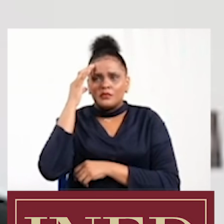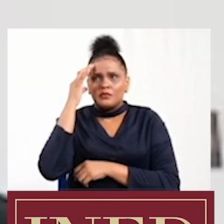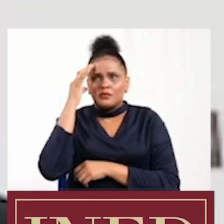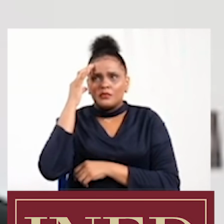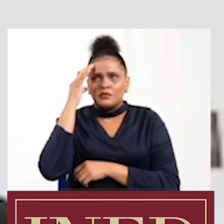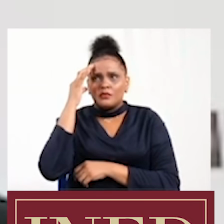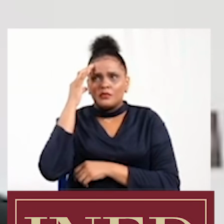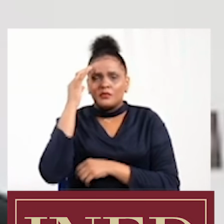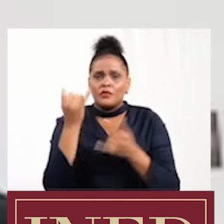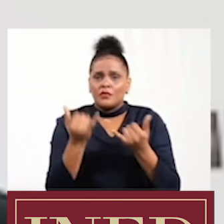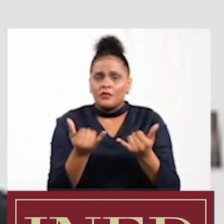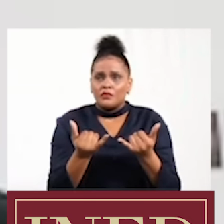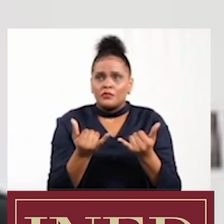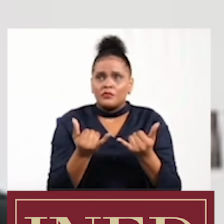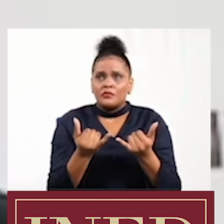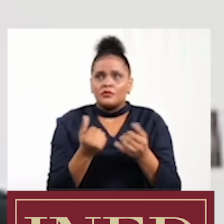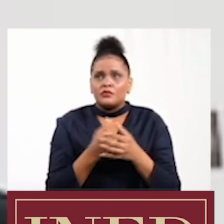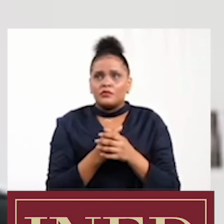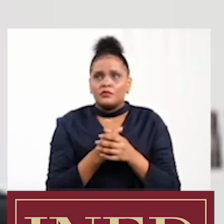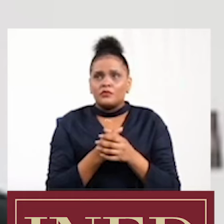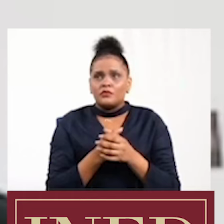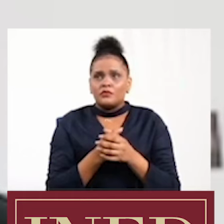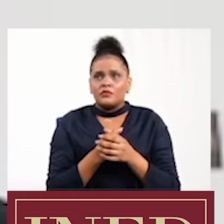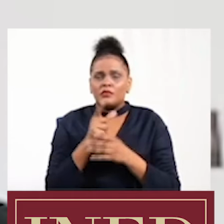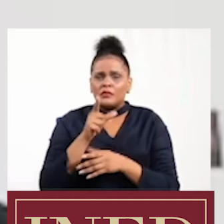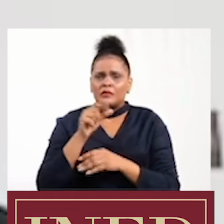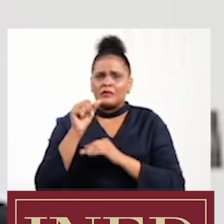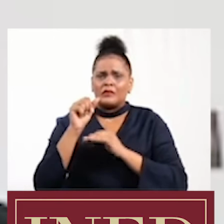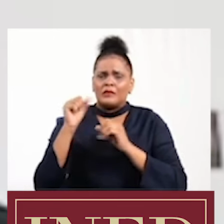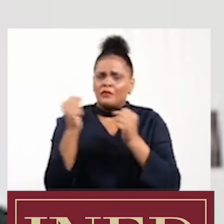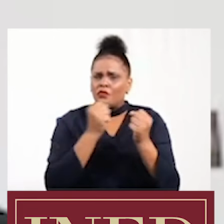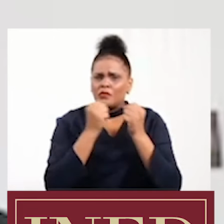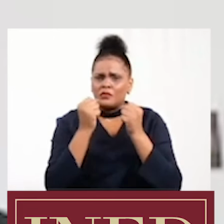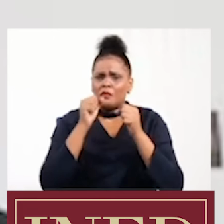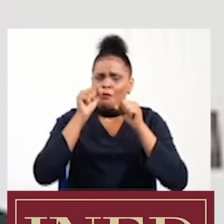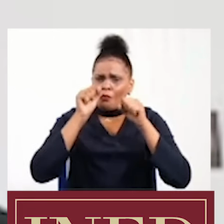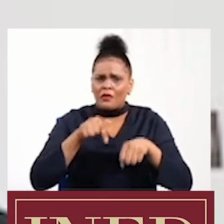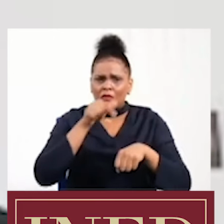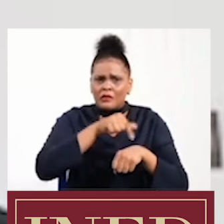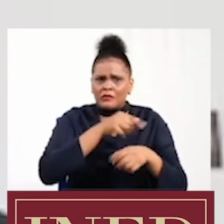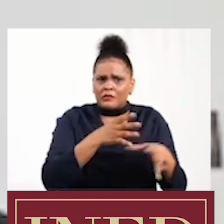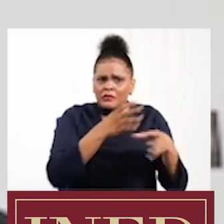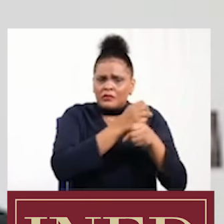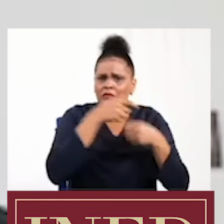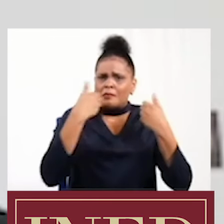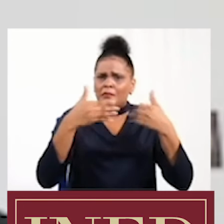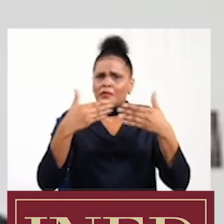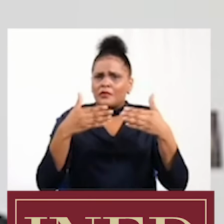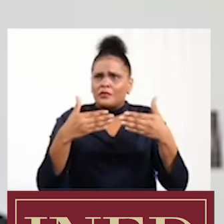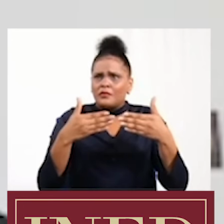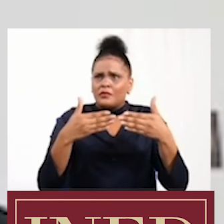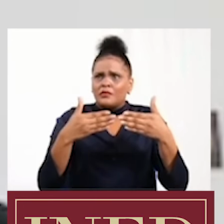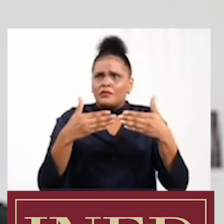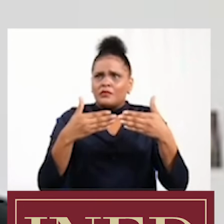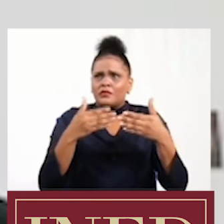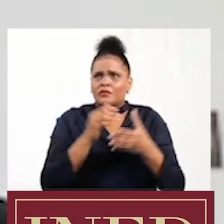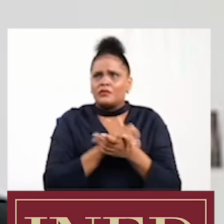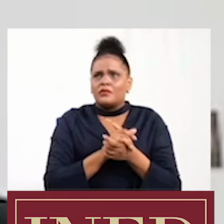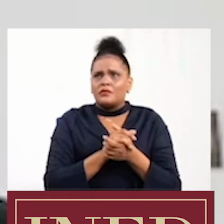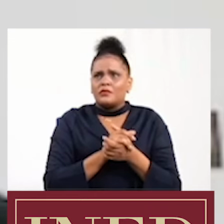habla de que si bien los esfuerzos que se han realizado en panamá son para lograr la democracia